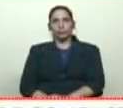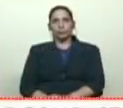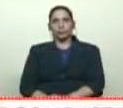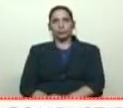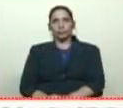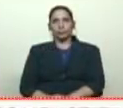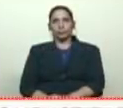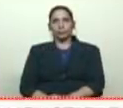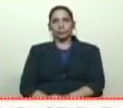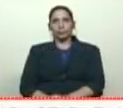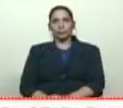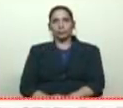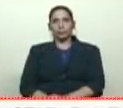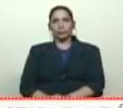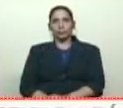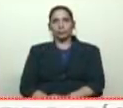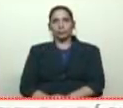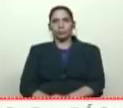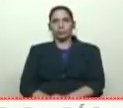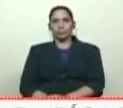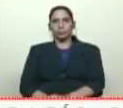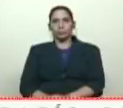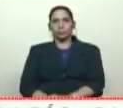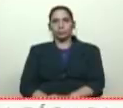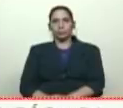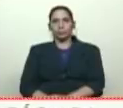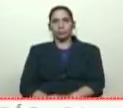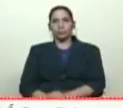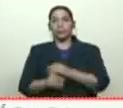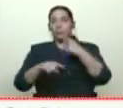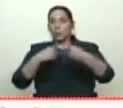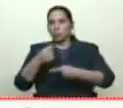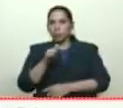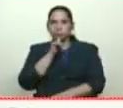a los estudios de Venezolana de Televisión. En próximas emisiones será ampliado este tema.